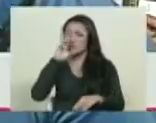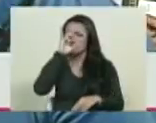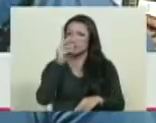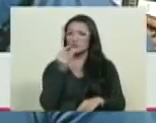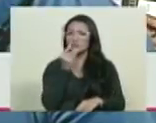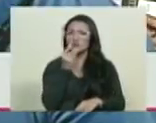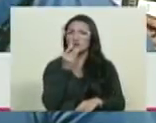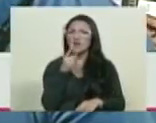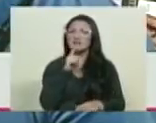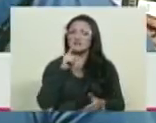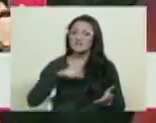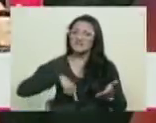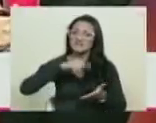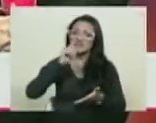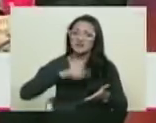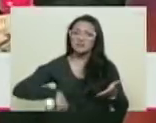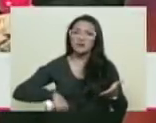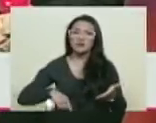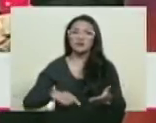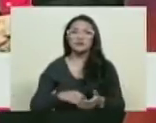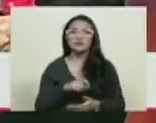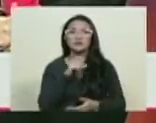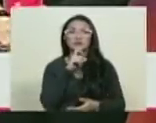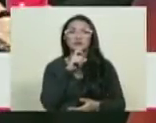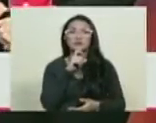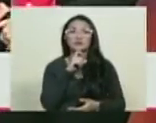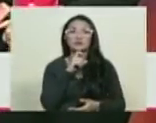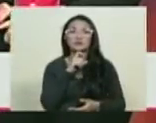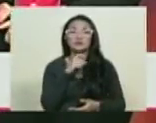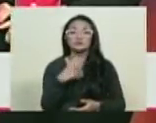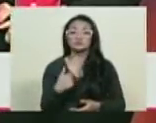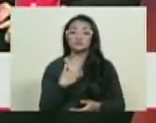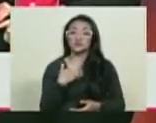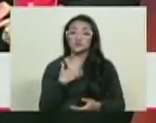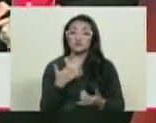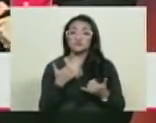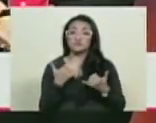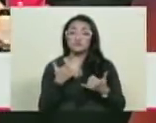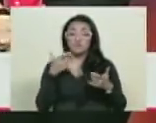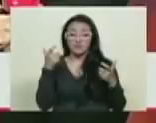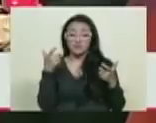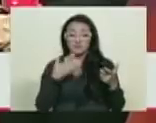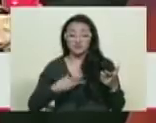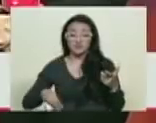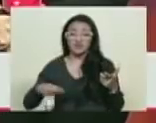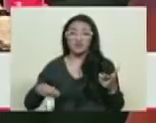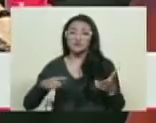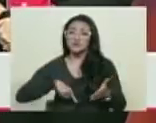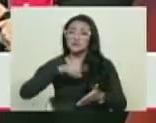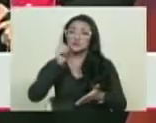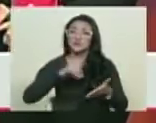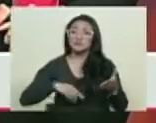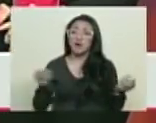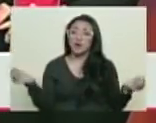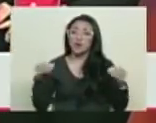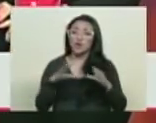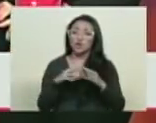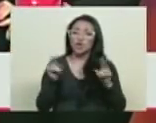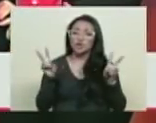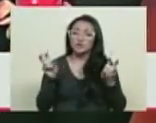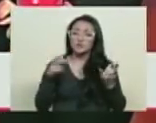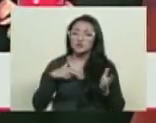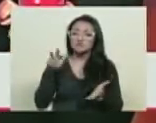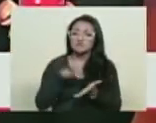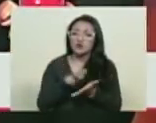ustedes a quien lo va a firmar y nicolás maduro moros y todos los temas los voy a autorizar